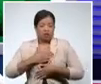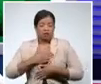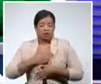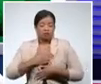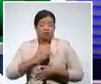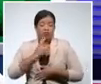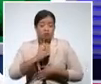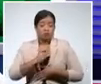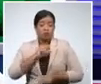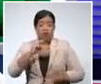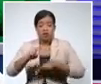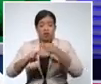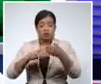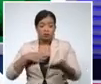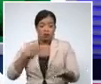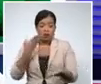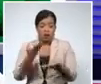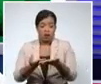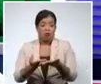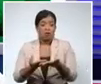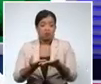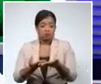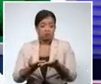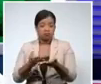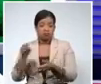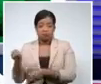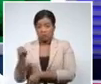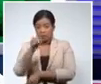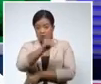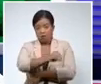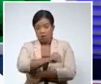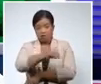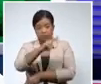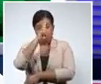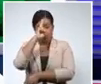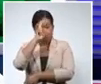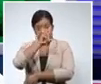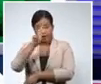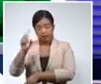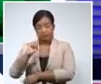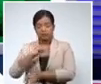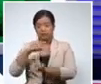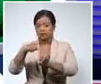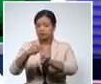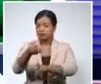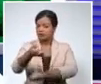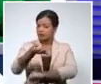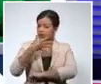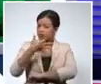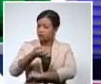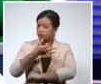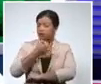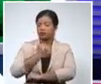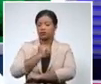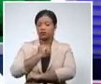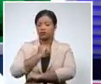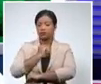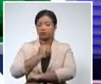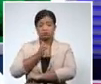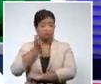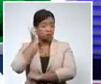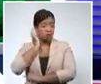se ingresó, se aplicaron todos los protocolos de tratamiento, tuvo un grupo de